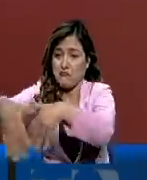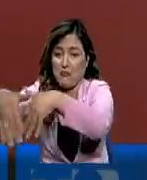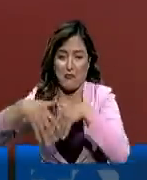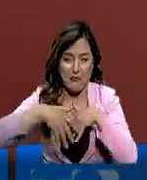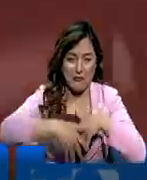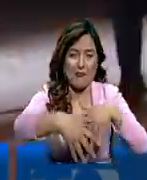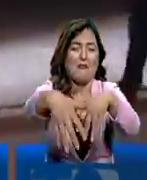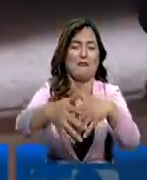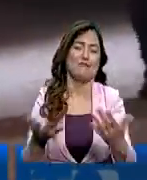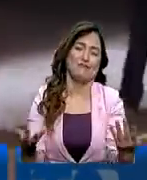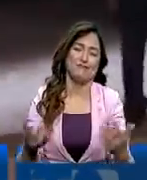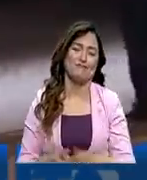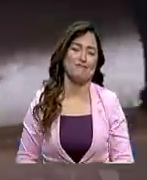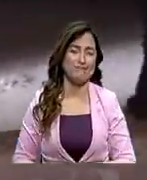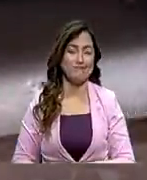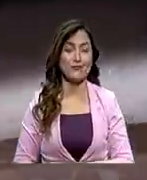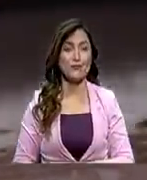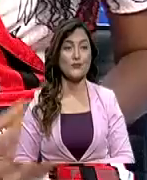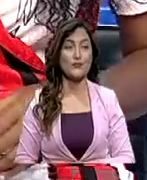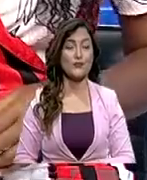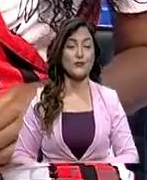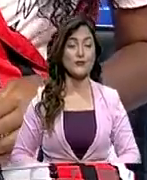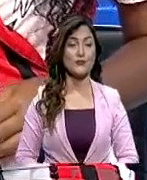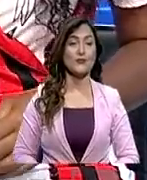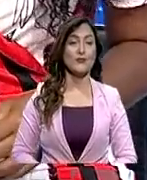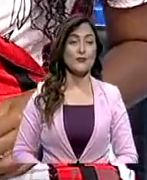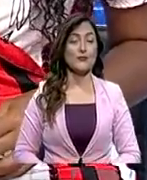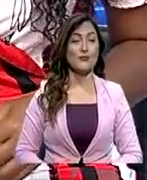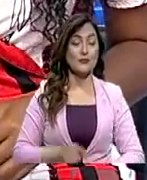el flujo migratorio. Luisa María Heredia, 24 horas.